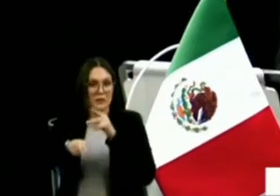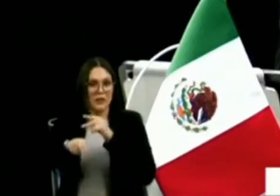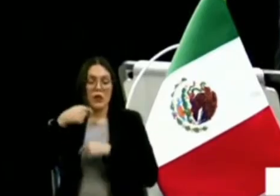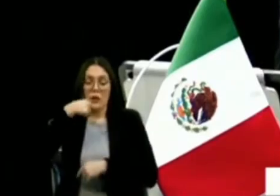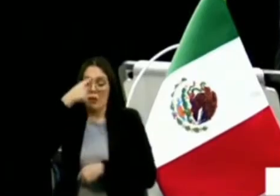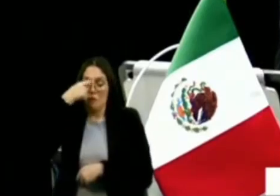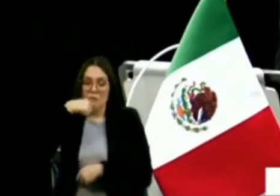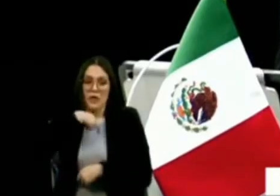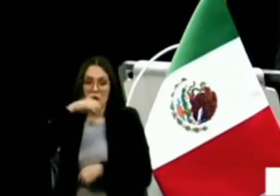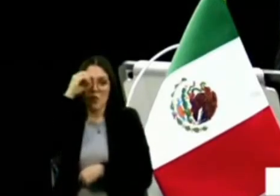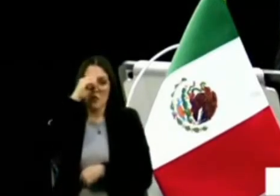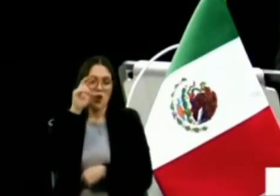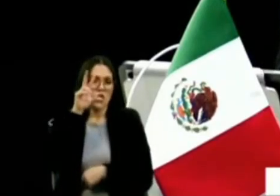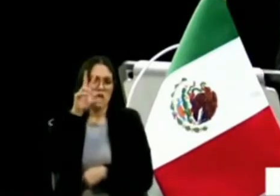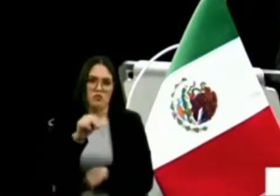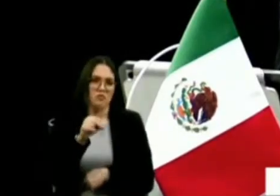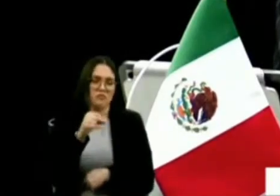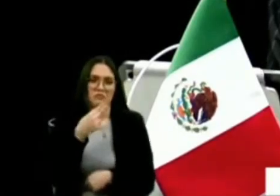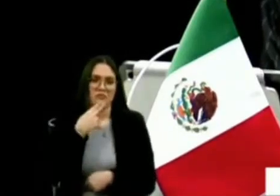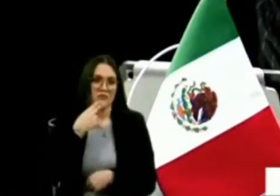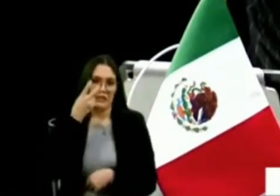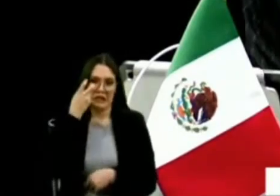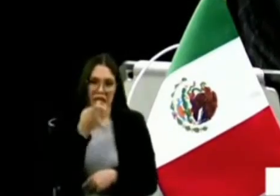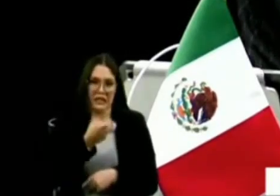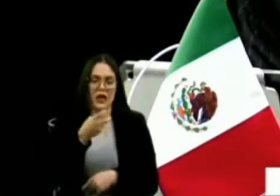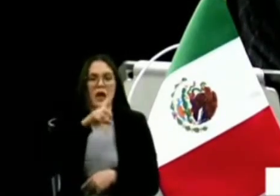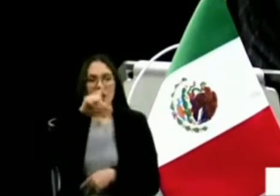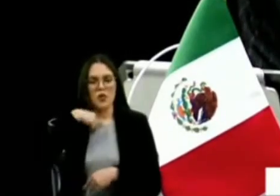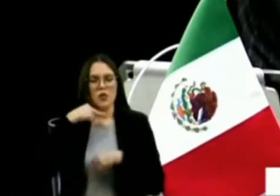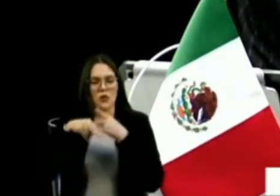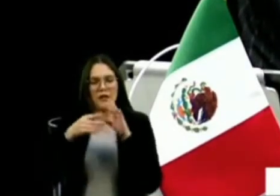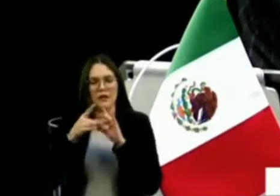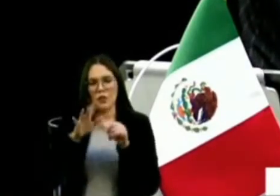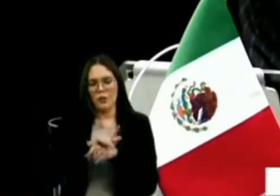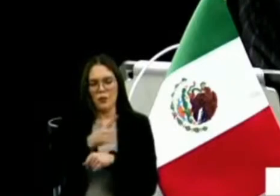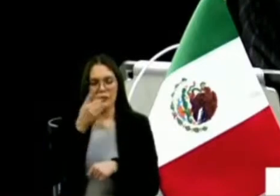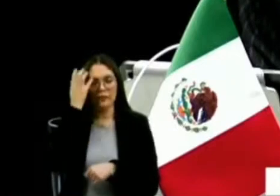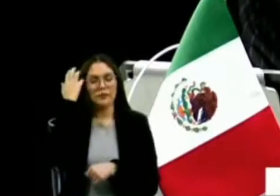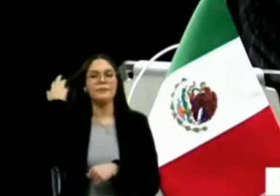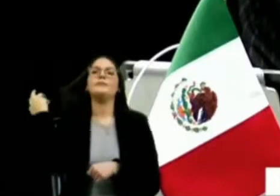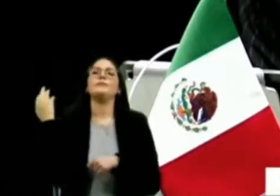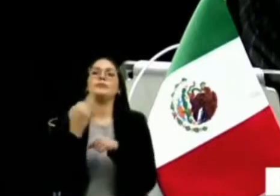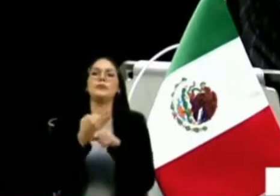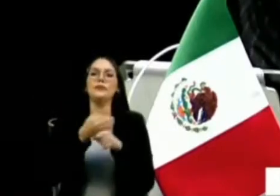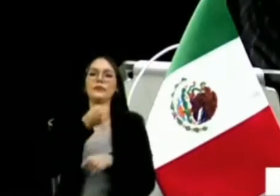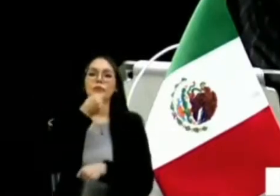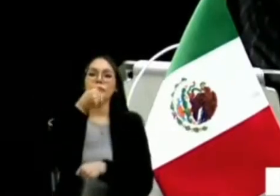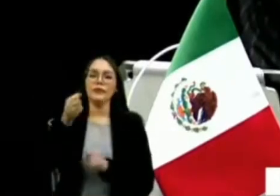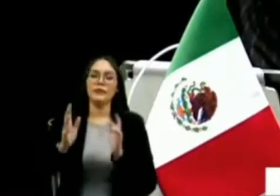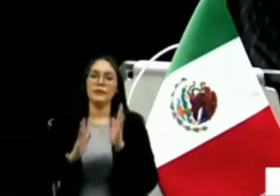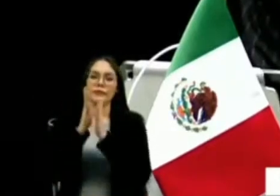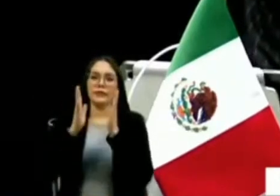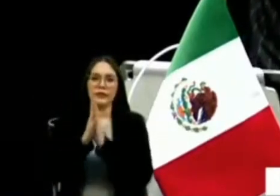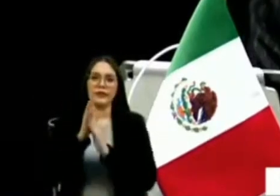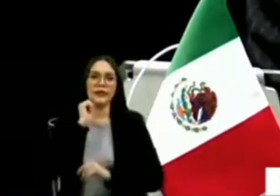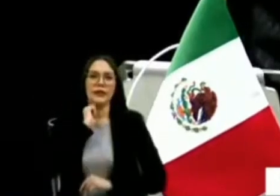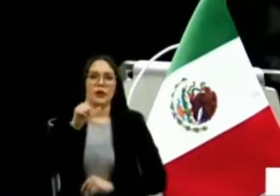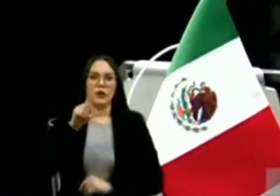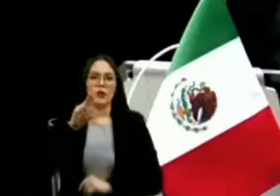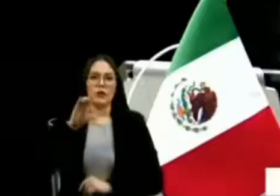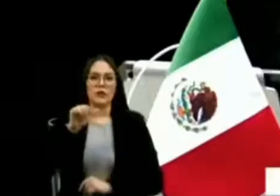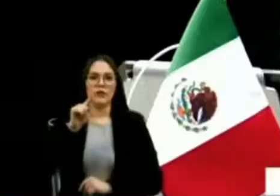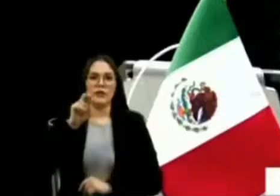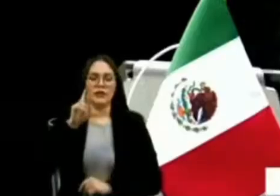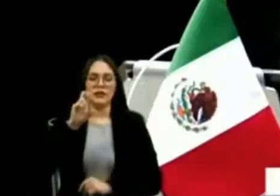afines a la derecha y a través de sus comentócratas a esparcir una serie de delirantes posturas. Y